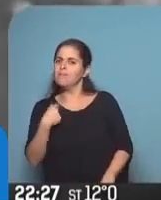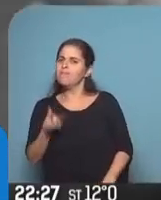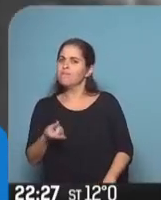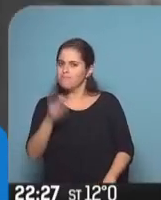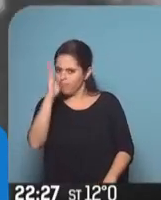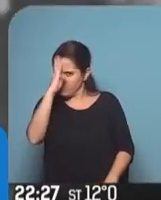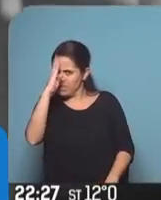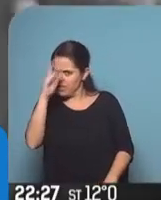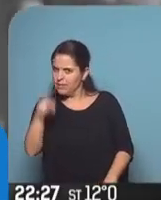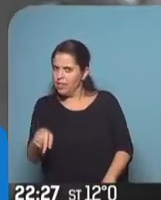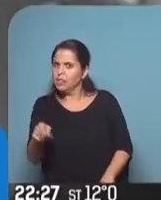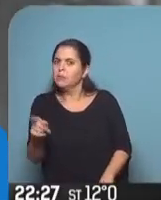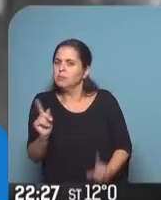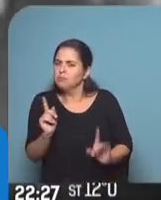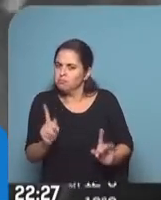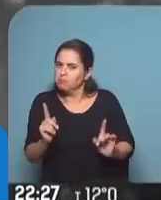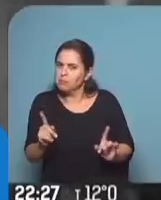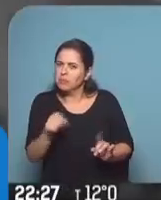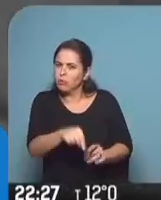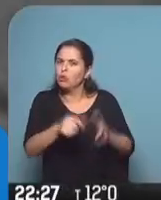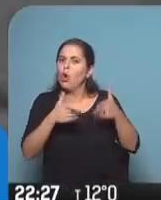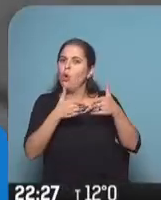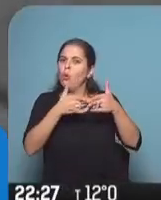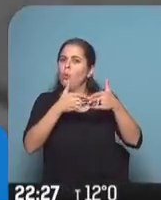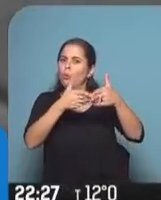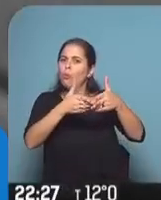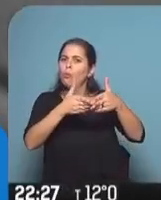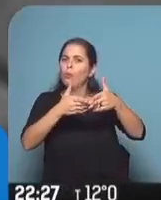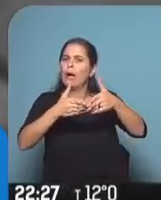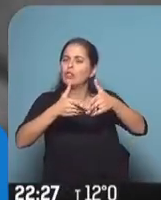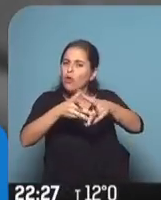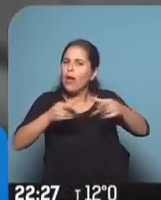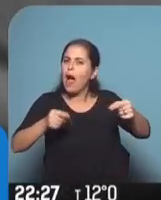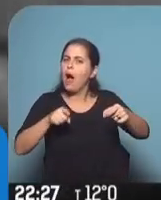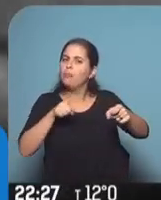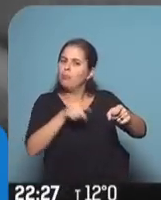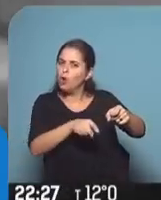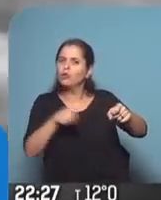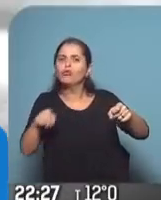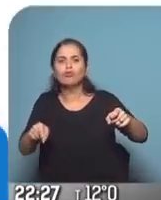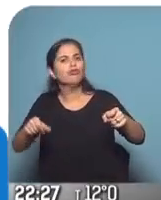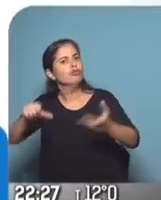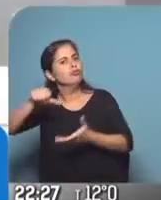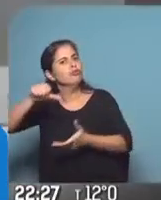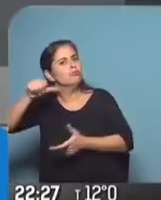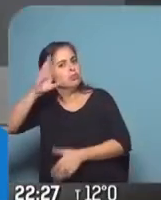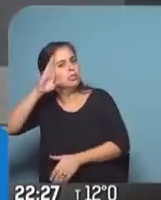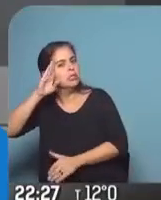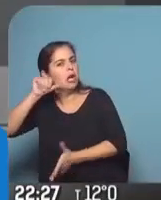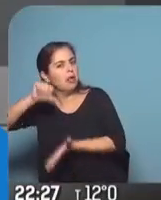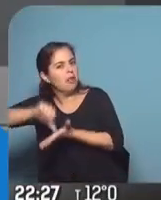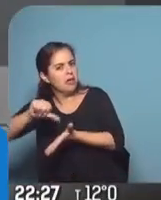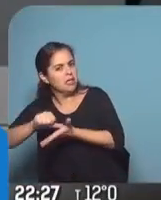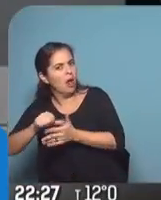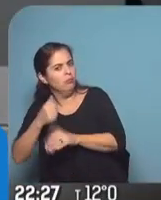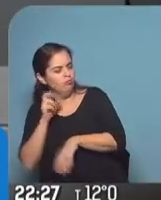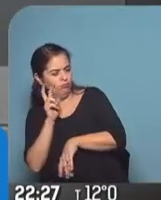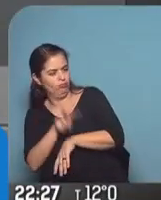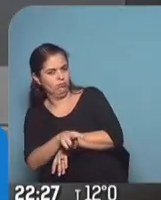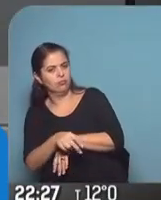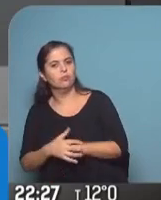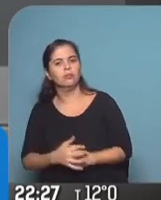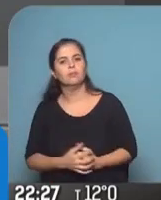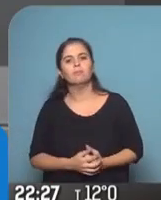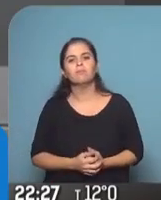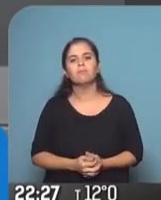explotar de un barco petrolero japonés atacado, responsabilidad que Irán niega. What I found among